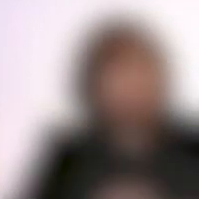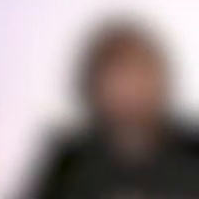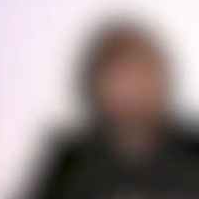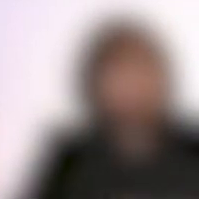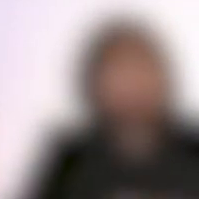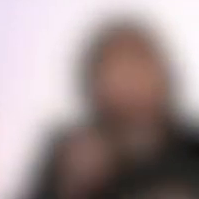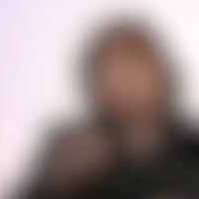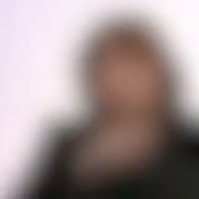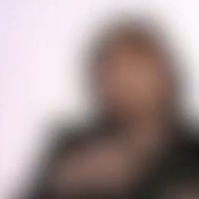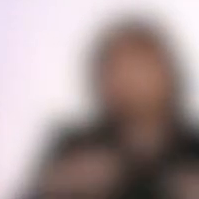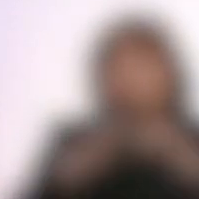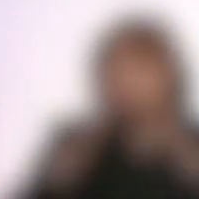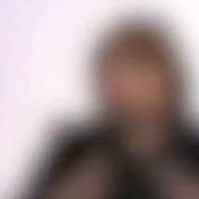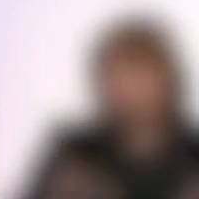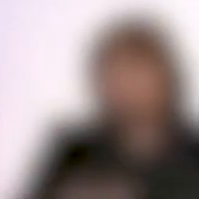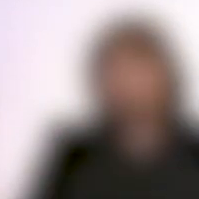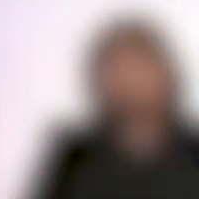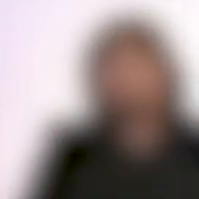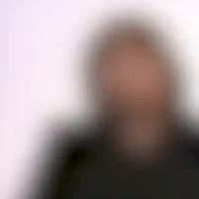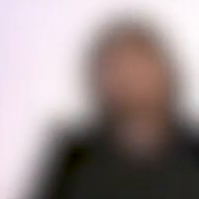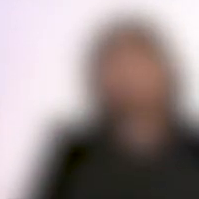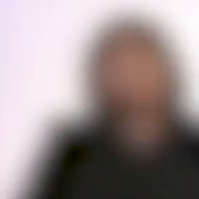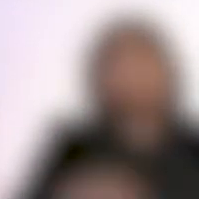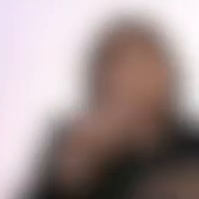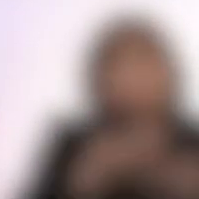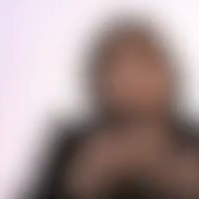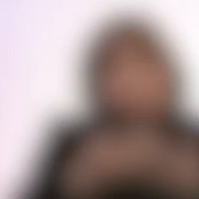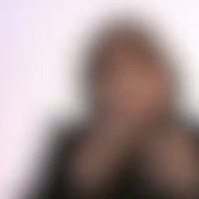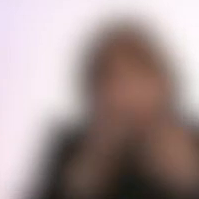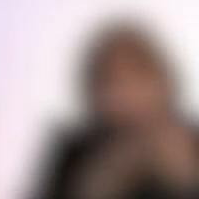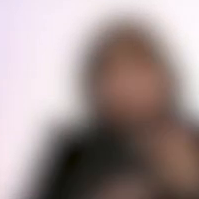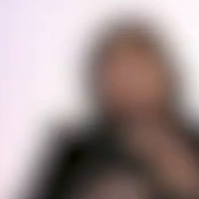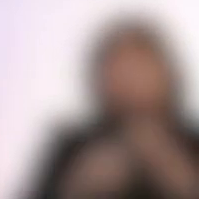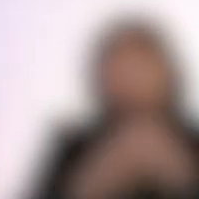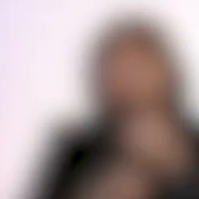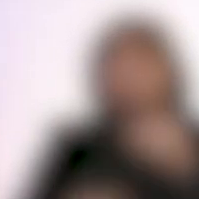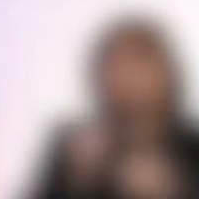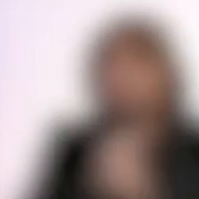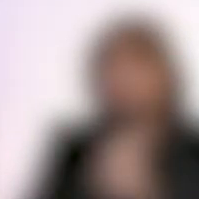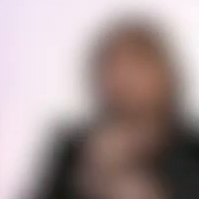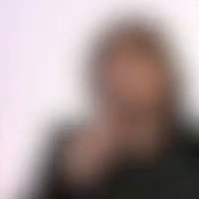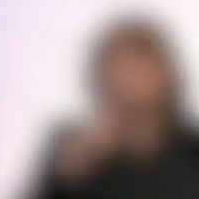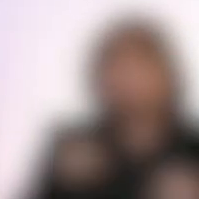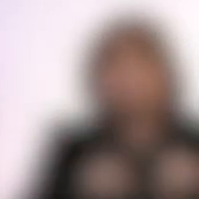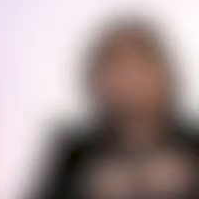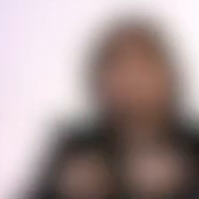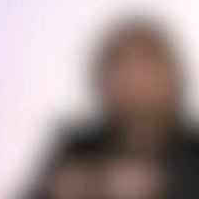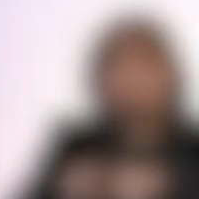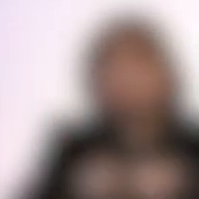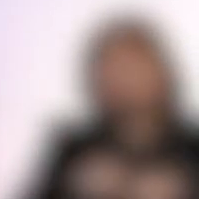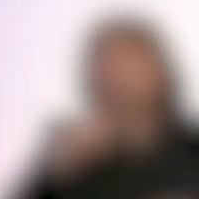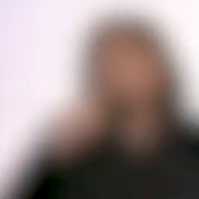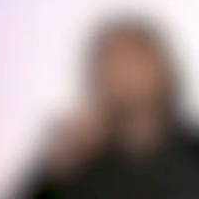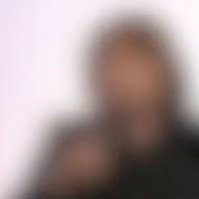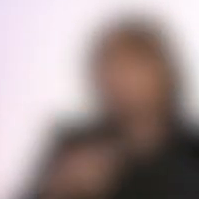señores congresistas los fundamentos de la cuestión de confianza son los mismos que señaló